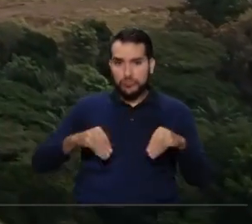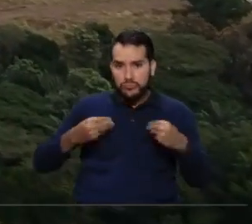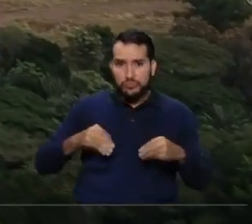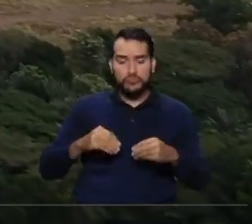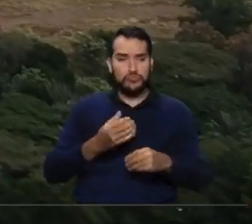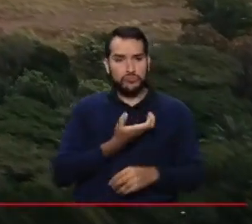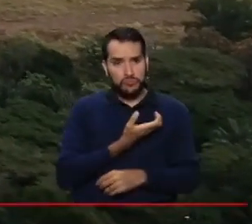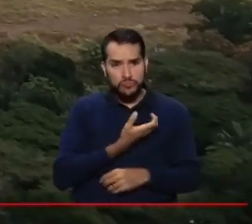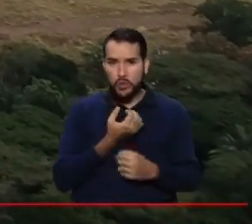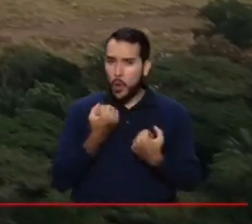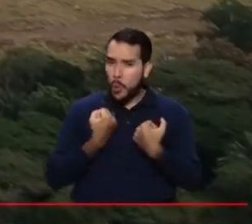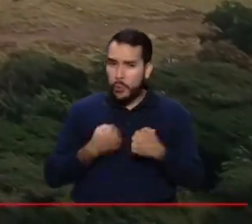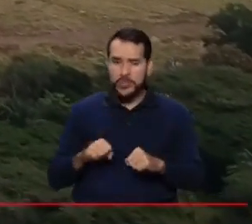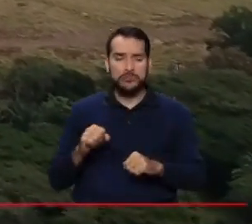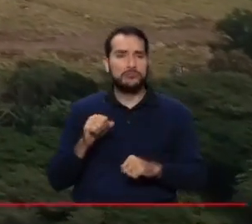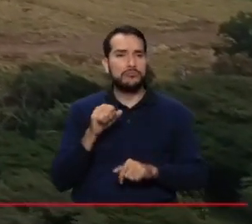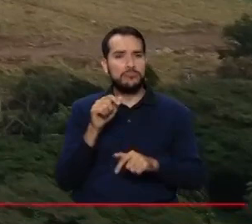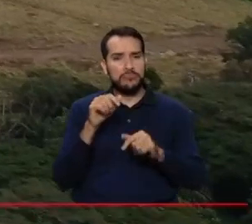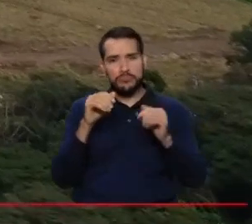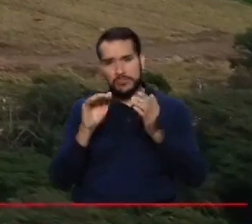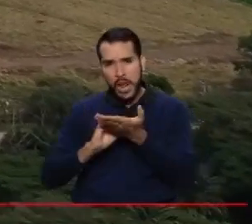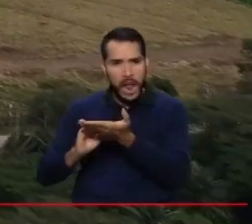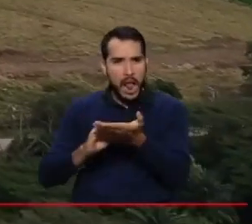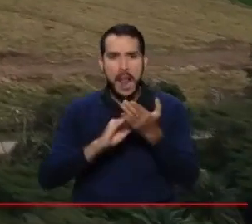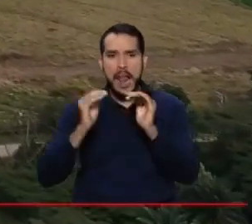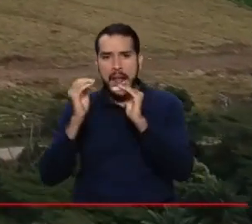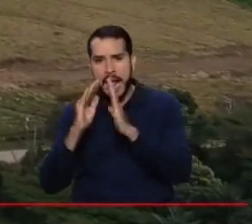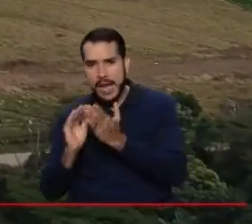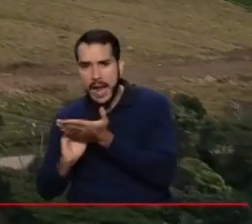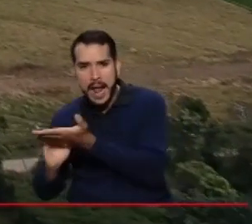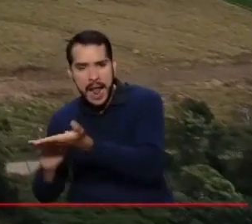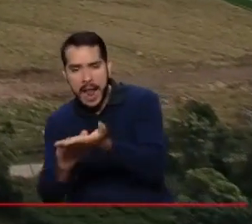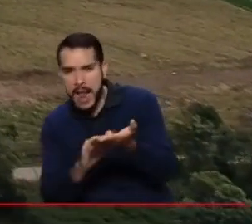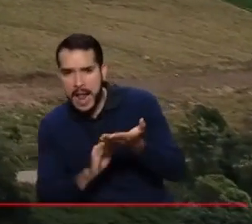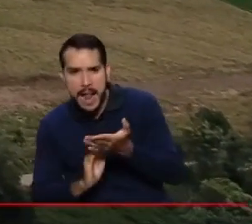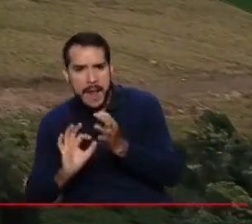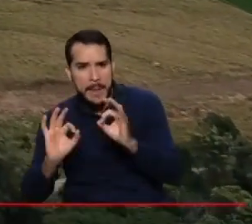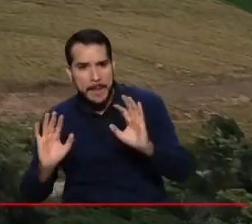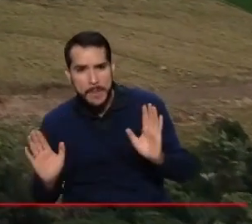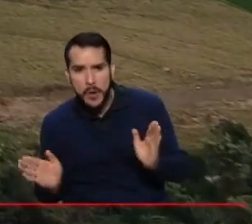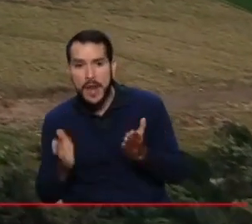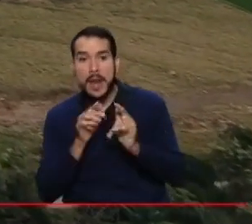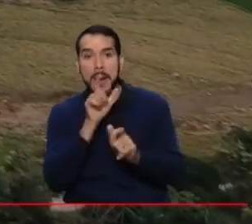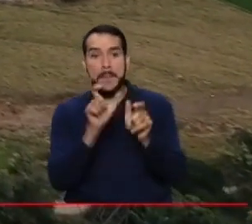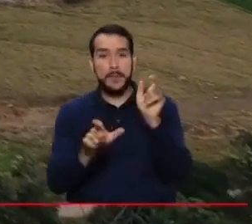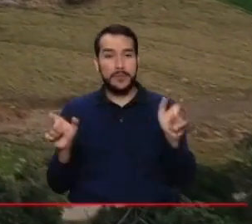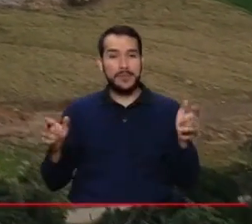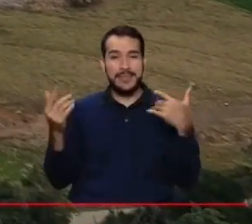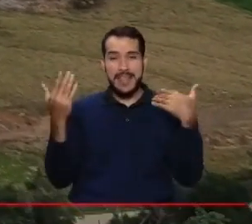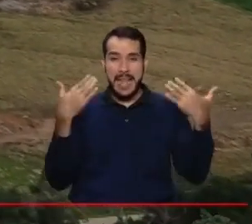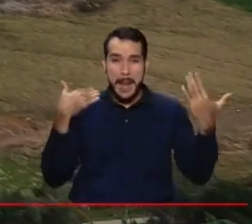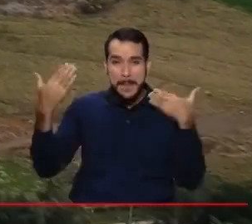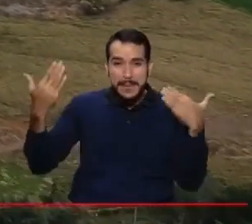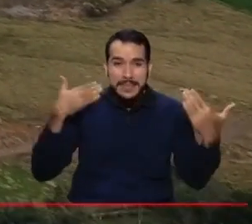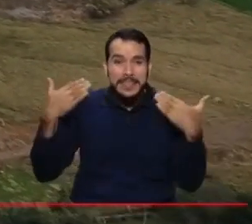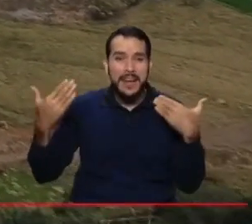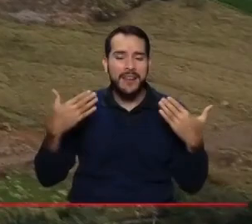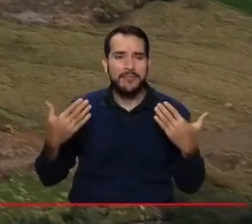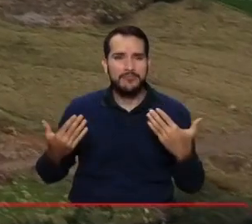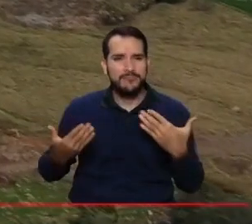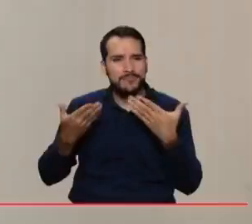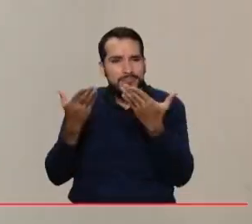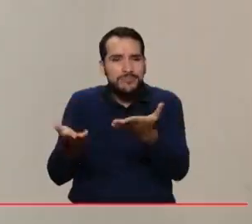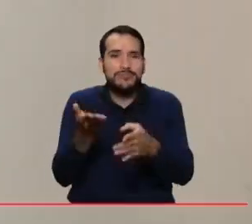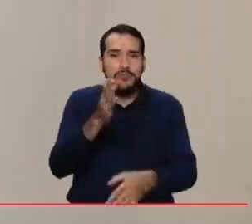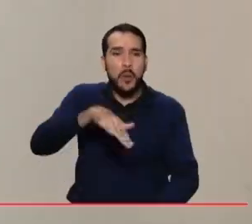menos 1.500 viviendas en lo que se llama mejoramiento de vivienda, sobre todo beneficiando a la población campesina, tanto de la zona plana como de la media y